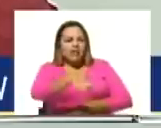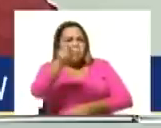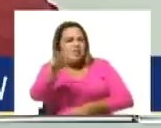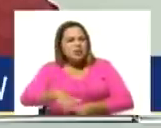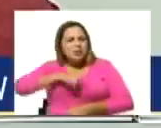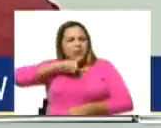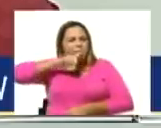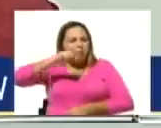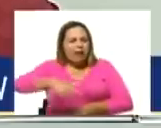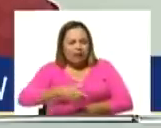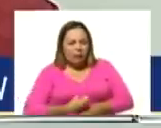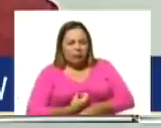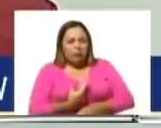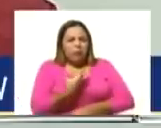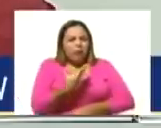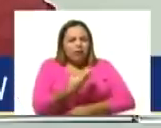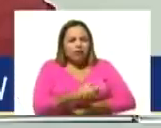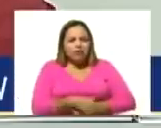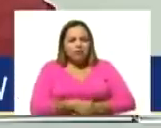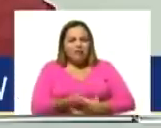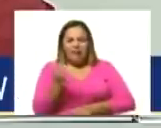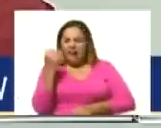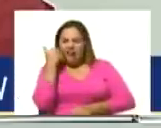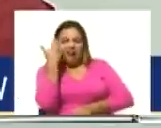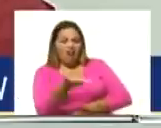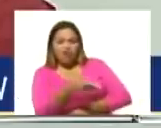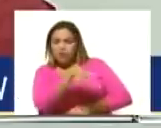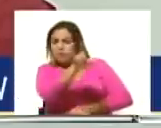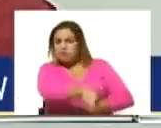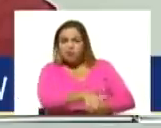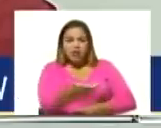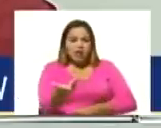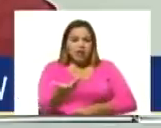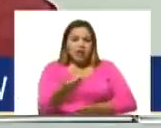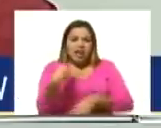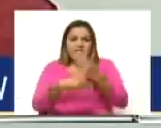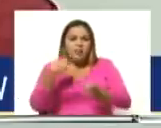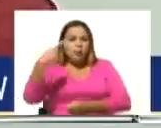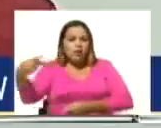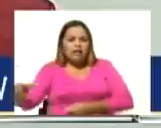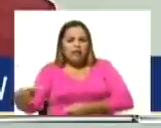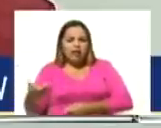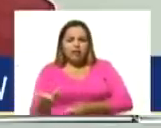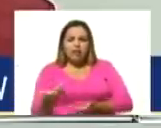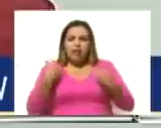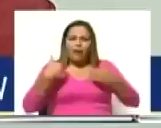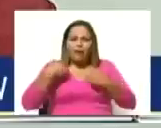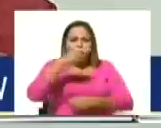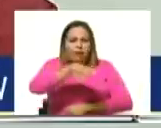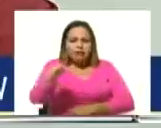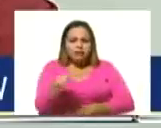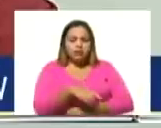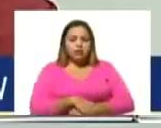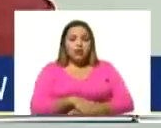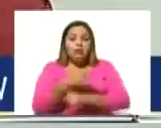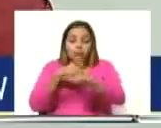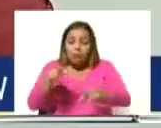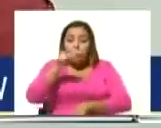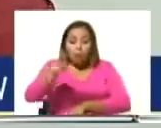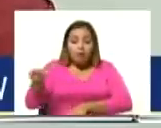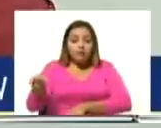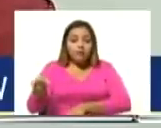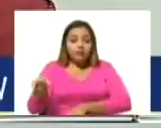miserable. Dan asco la forma de hacer política. Pero bueno, ahí ese pueblo se